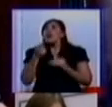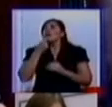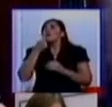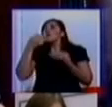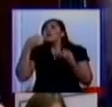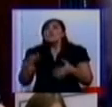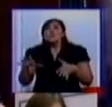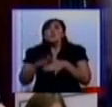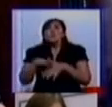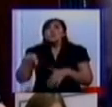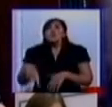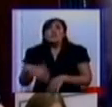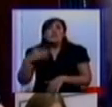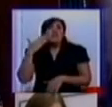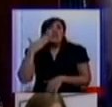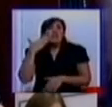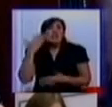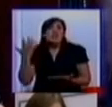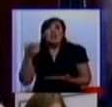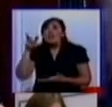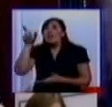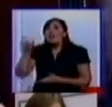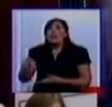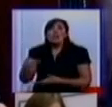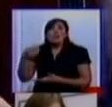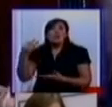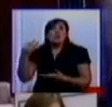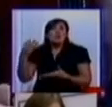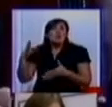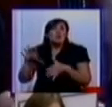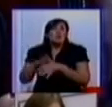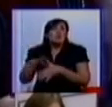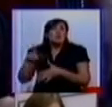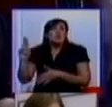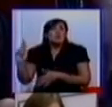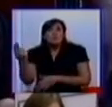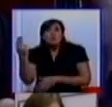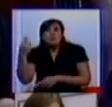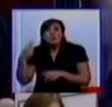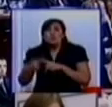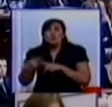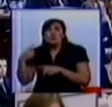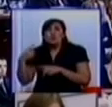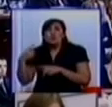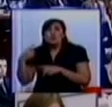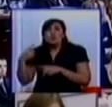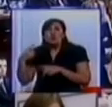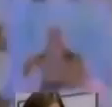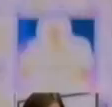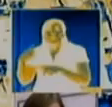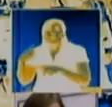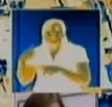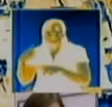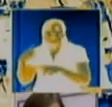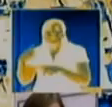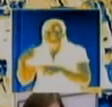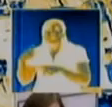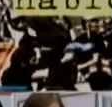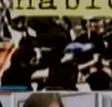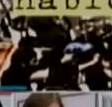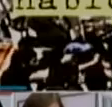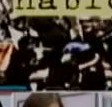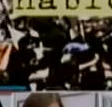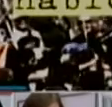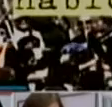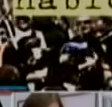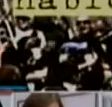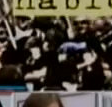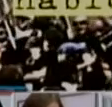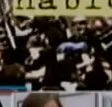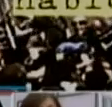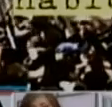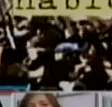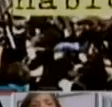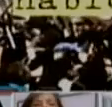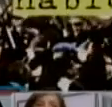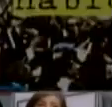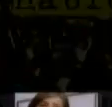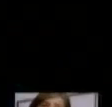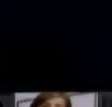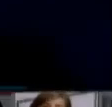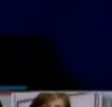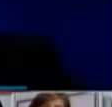perder la vida en un hecho delictivo, no modifica el índice. A propósito de